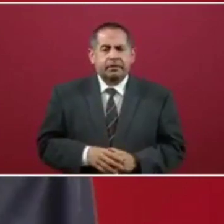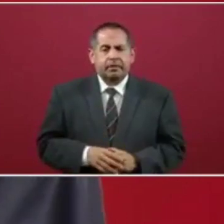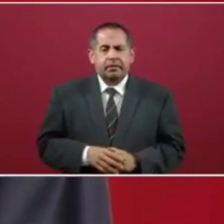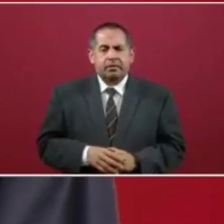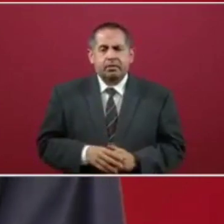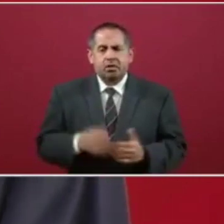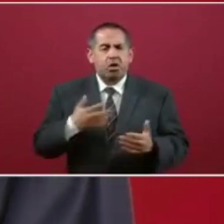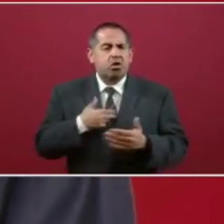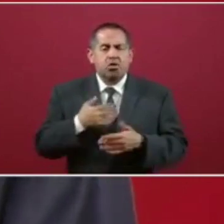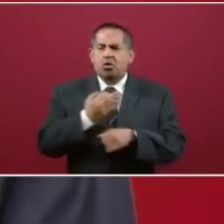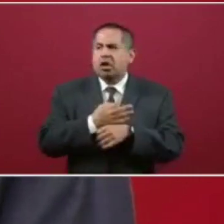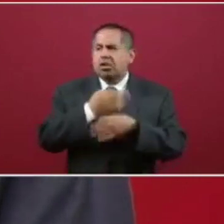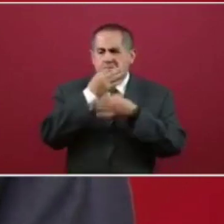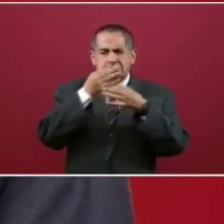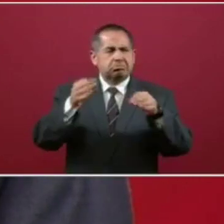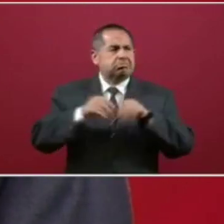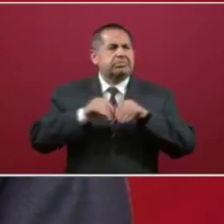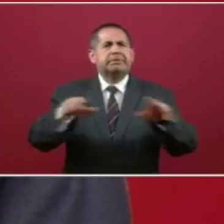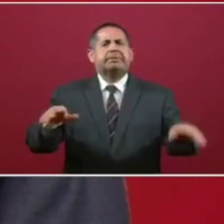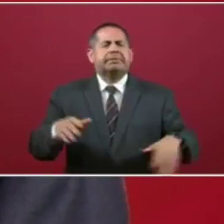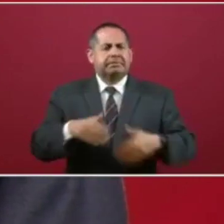ahora lo hago público,